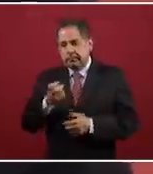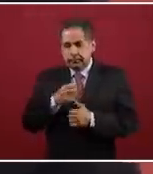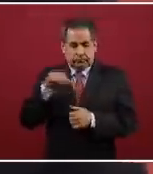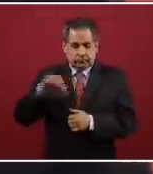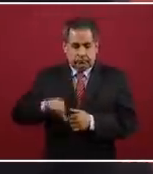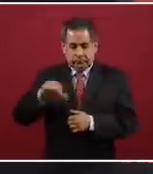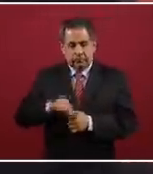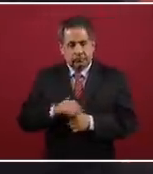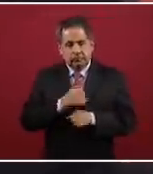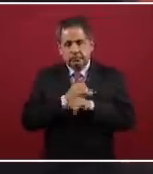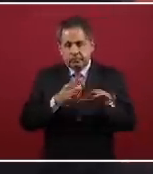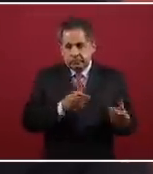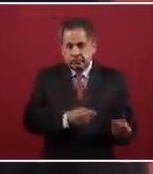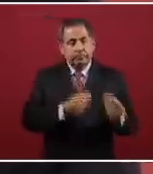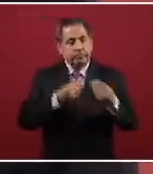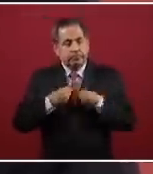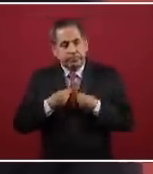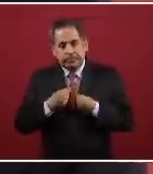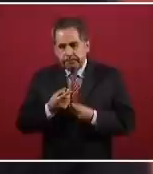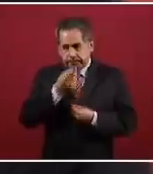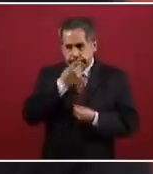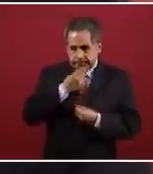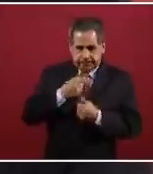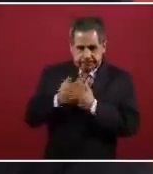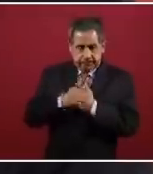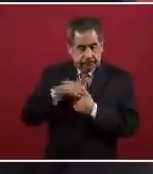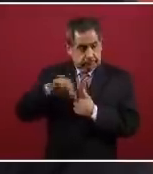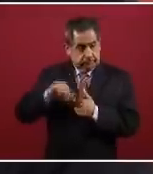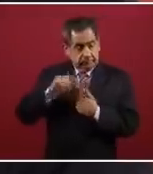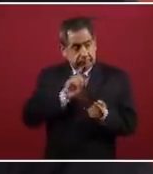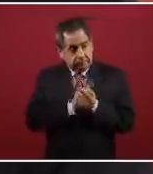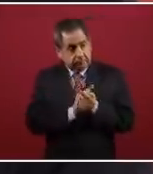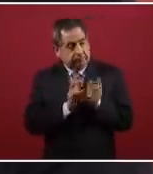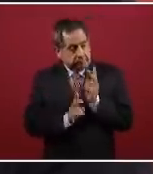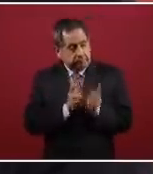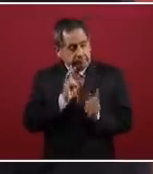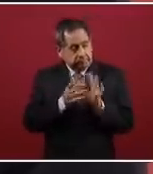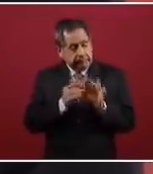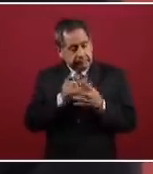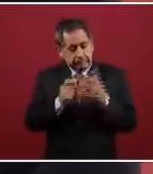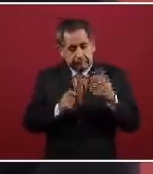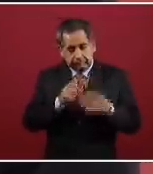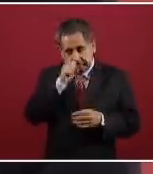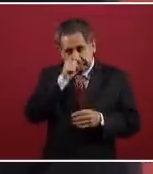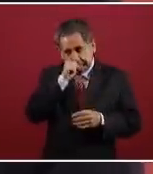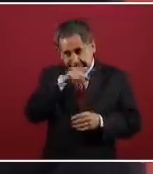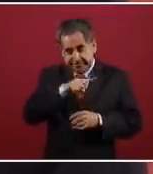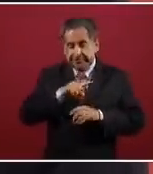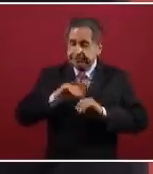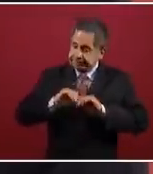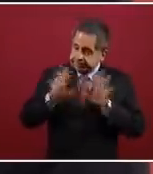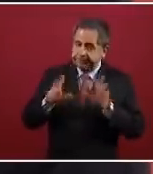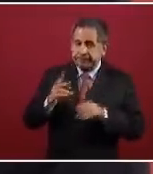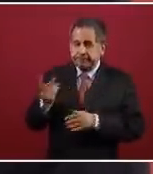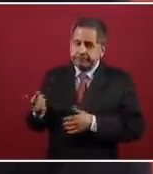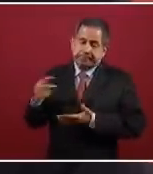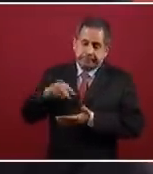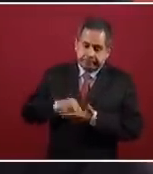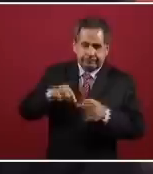hoy de qué trató la reunión y luego, con toda transparencia,